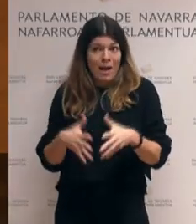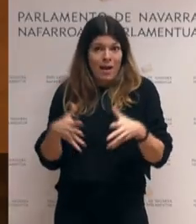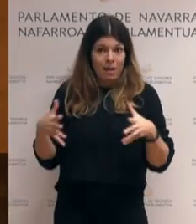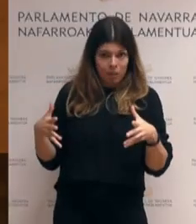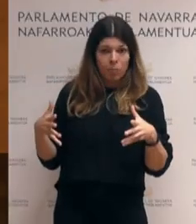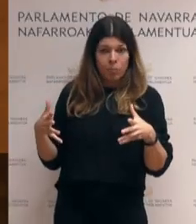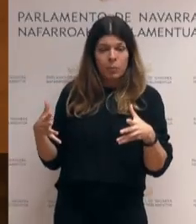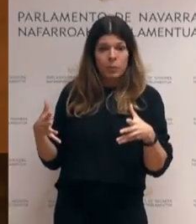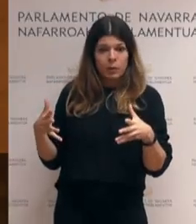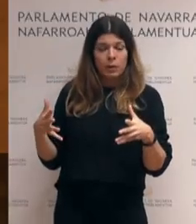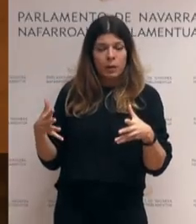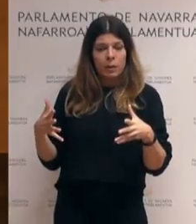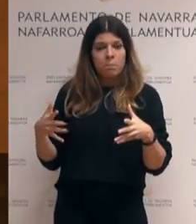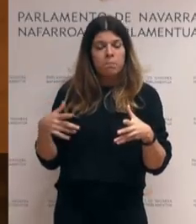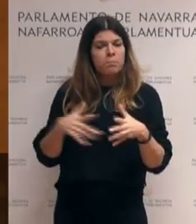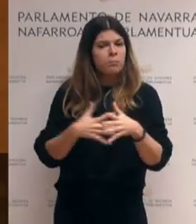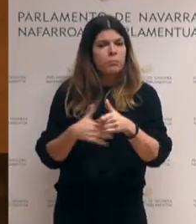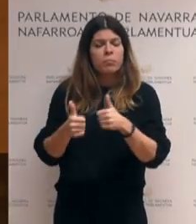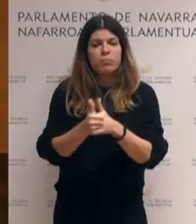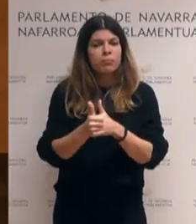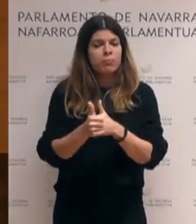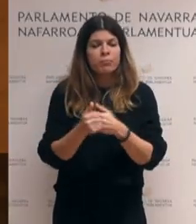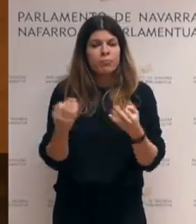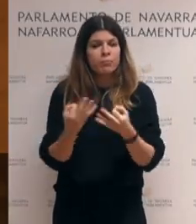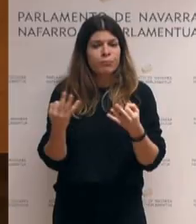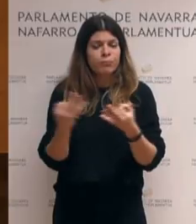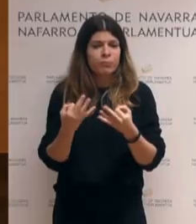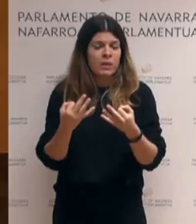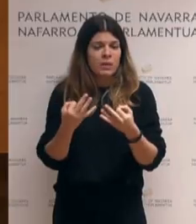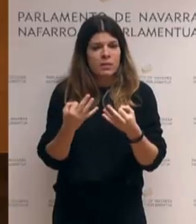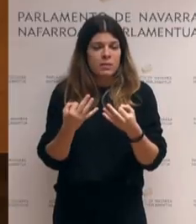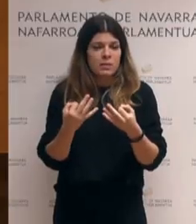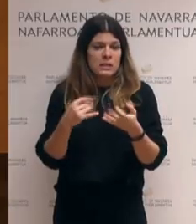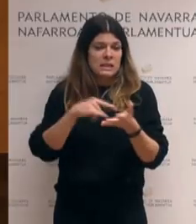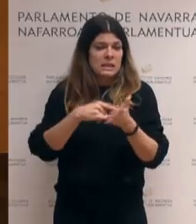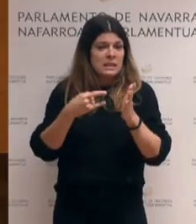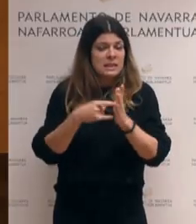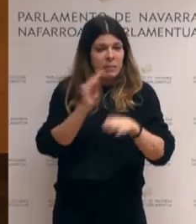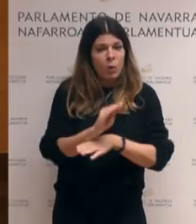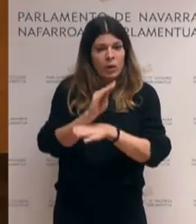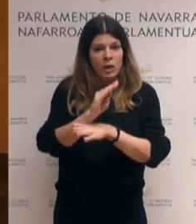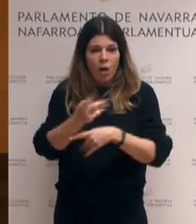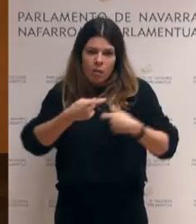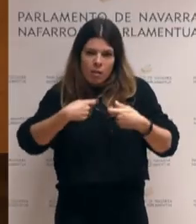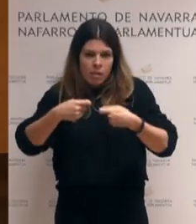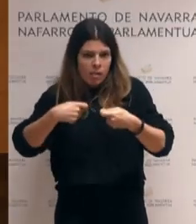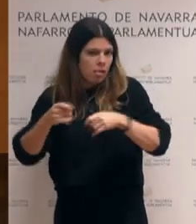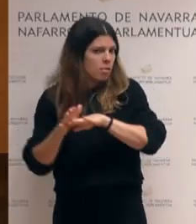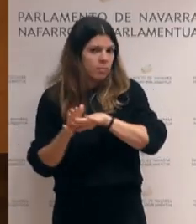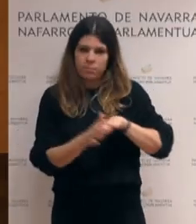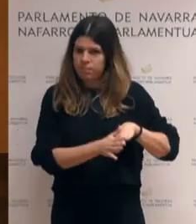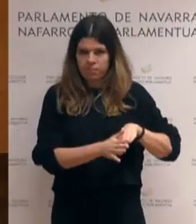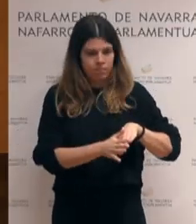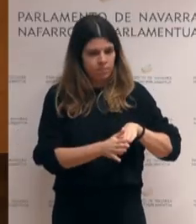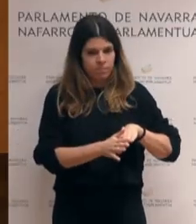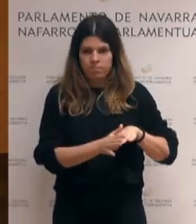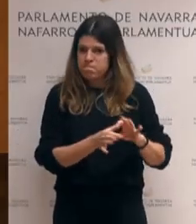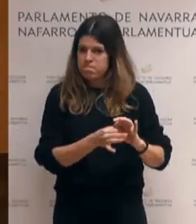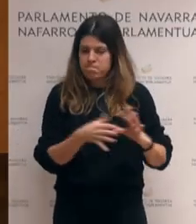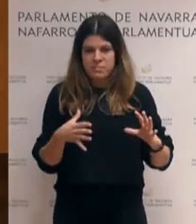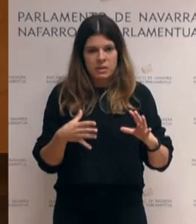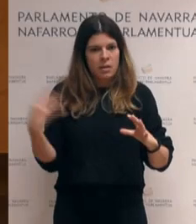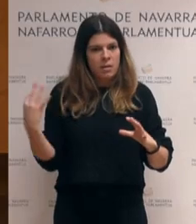que priorizamos la desmercantilización del sistema de los cuidados hay que avanzar es necesario